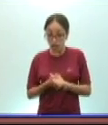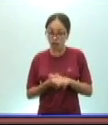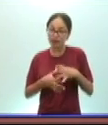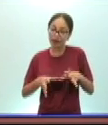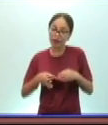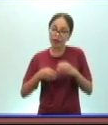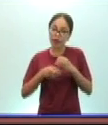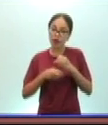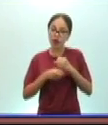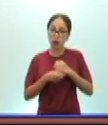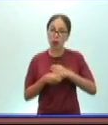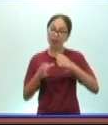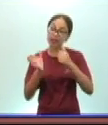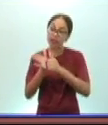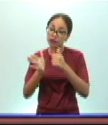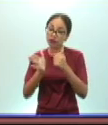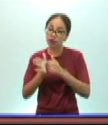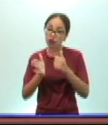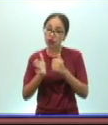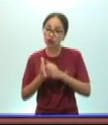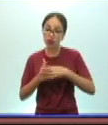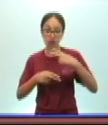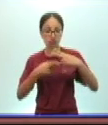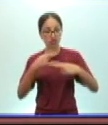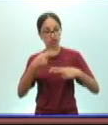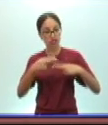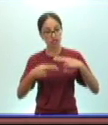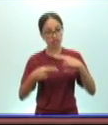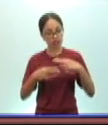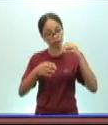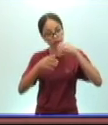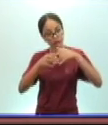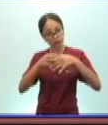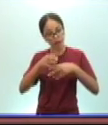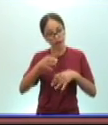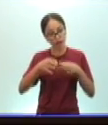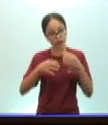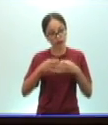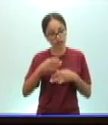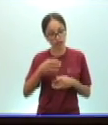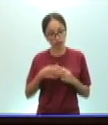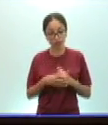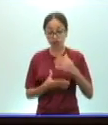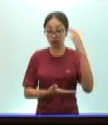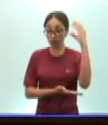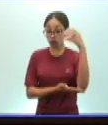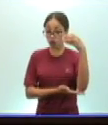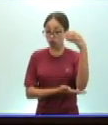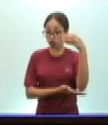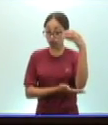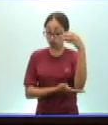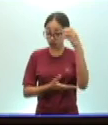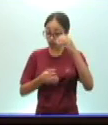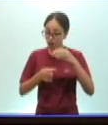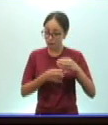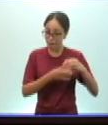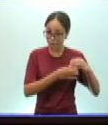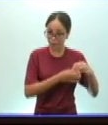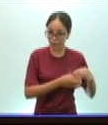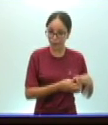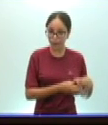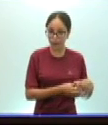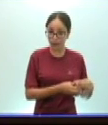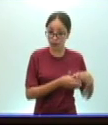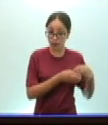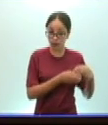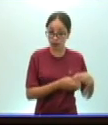sólido cuando realicemos la filtración. Entonces procedemos a montar el aparato. Los aparatos en química siempre se montan de